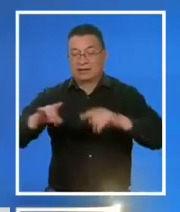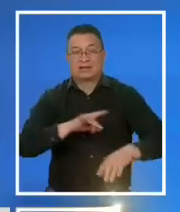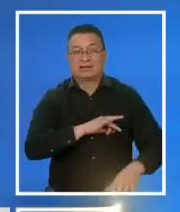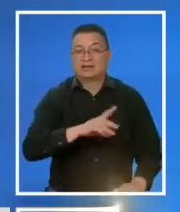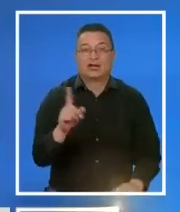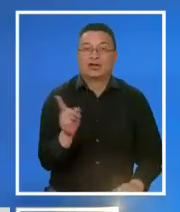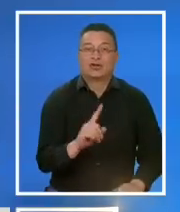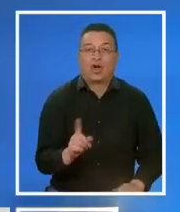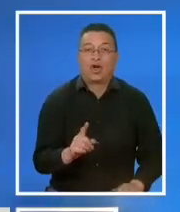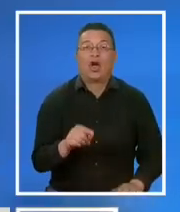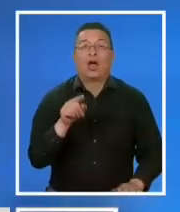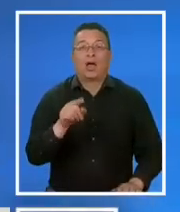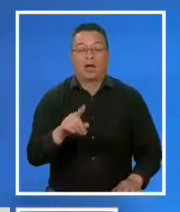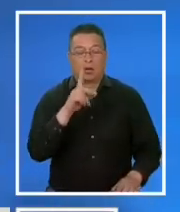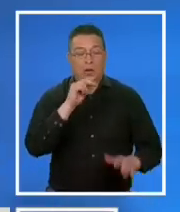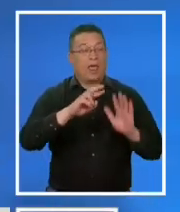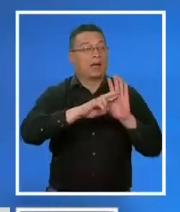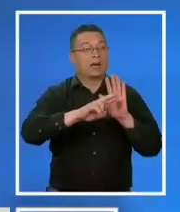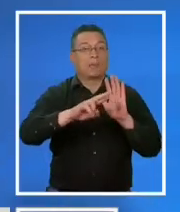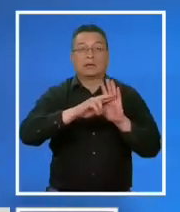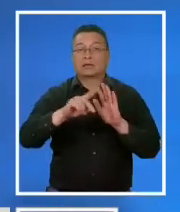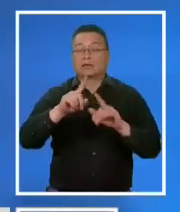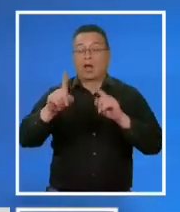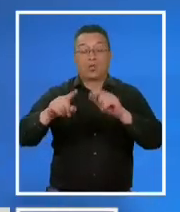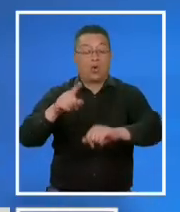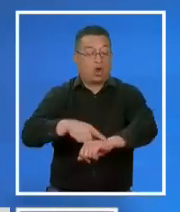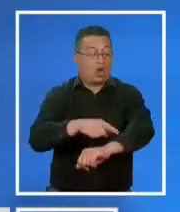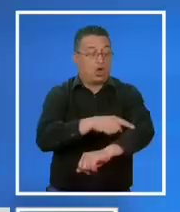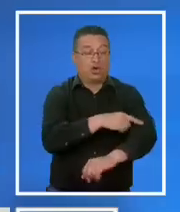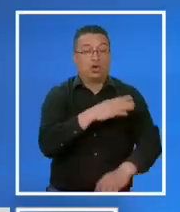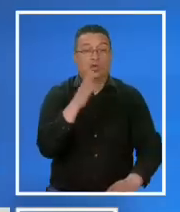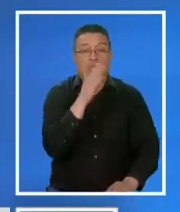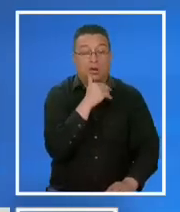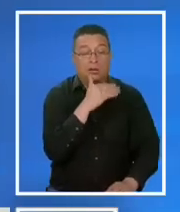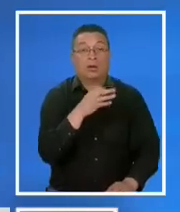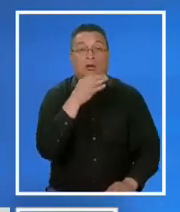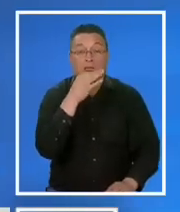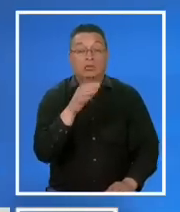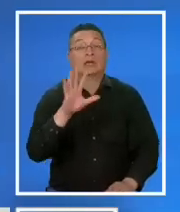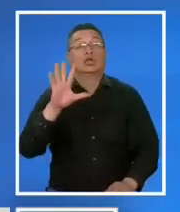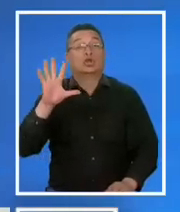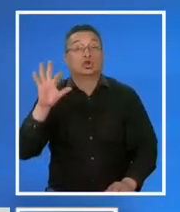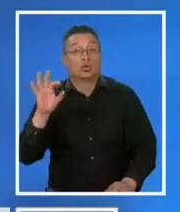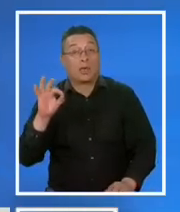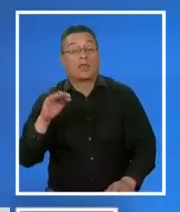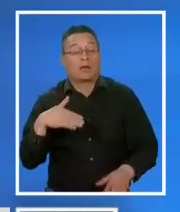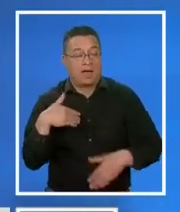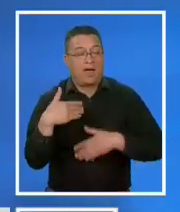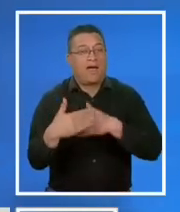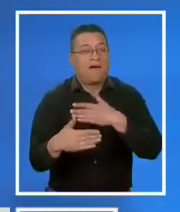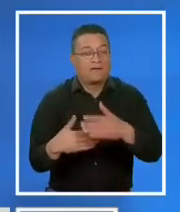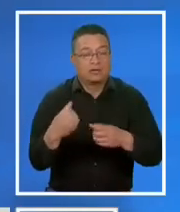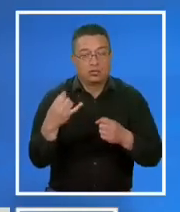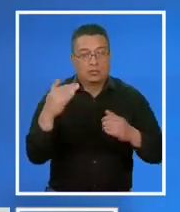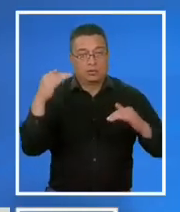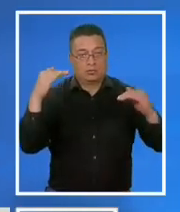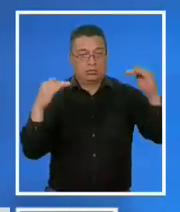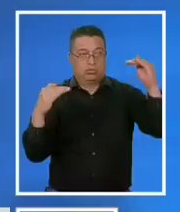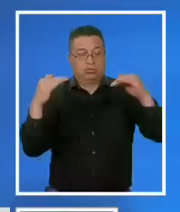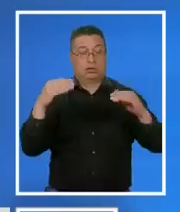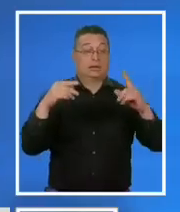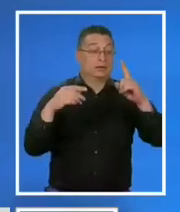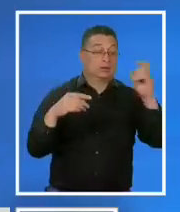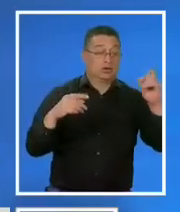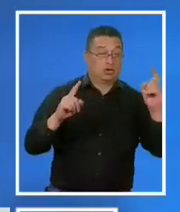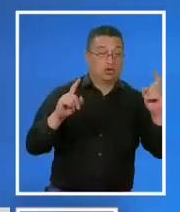por lo tanto Ahí vamos a tener una subrepresentación de cierta zona Entonces nosotros decimos ya los cincuenta y avancemos un número intermedio que no sean